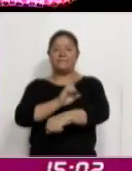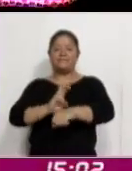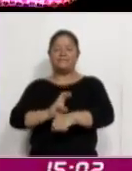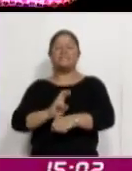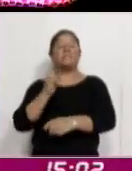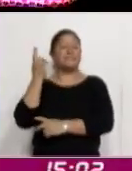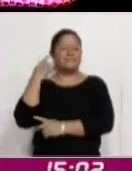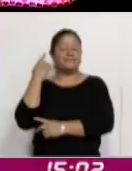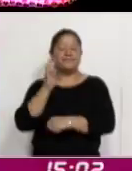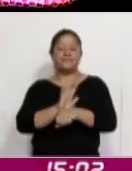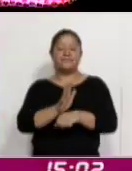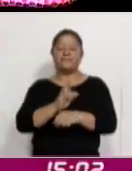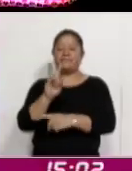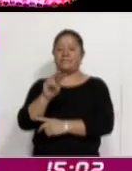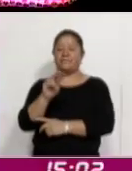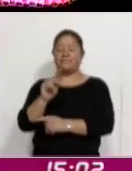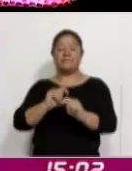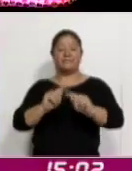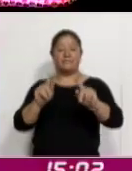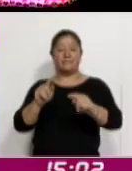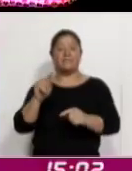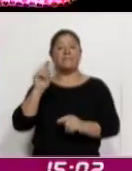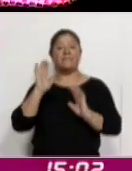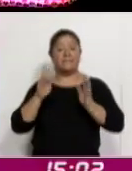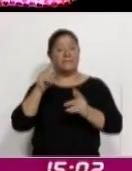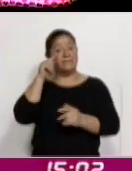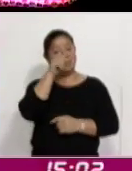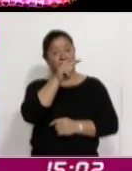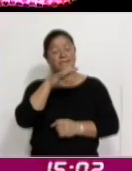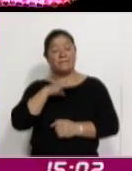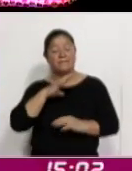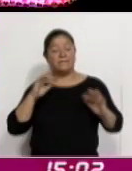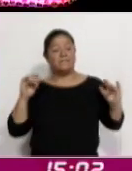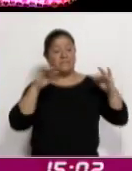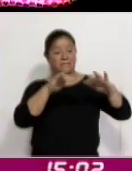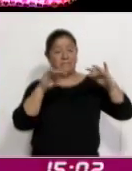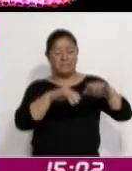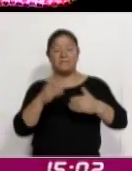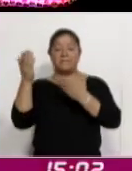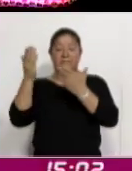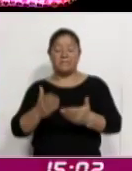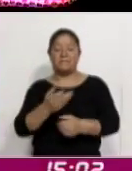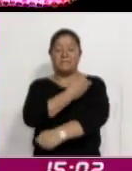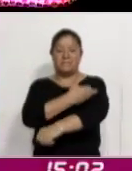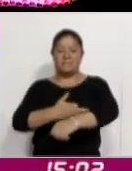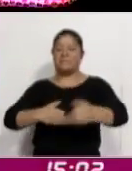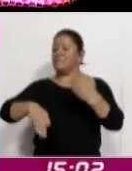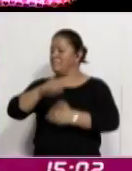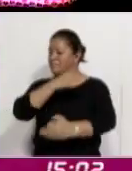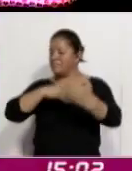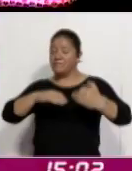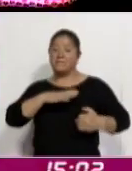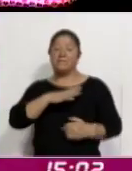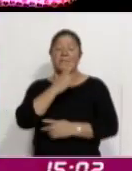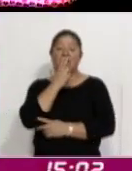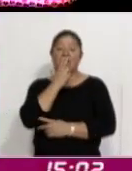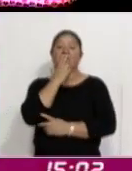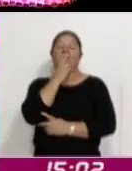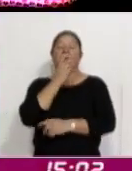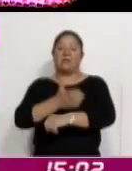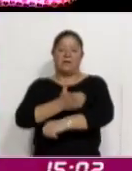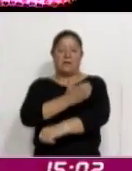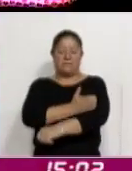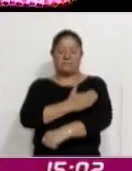Cine y Televisión de Tlaxcala se encuentran allá para recibir a todas las familias, a quienes van a disfrutar y nos van a acompañar sobre